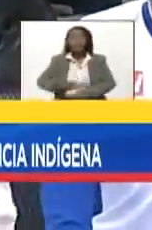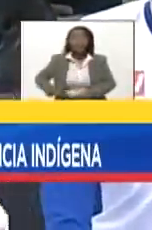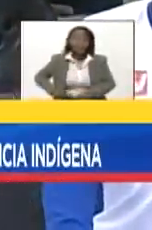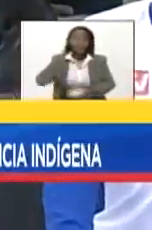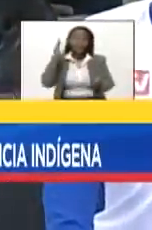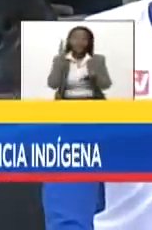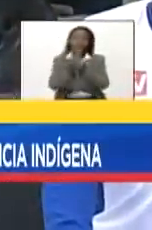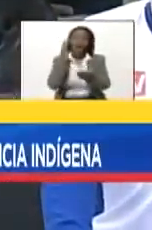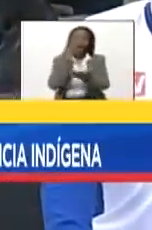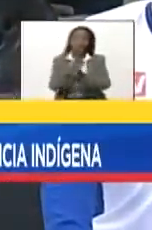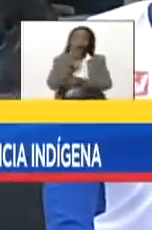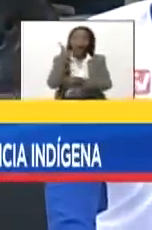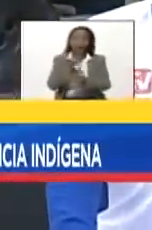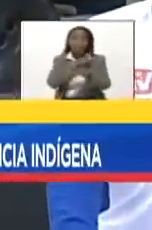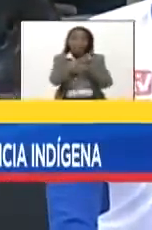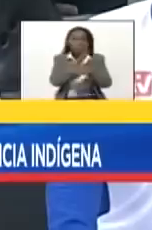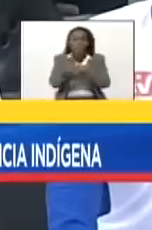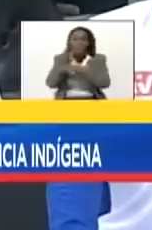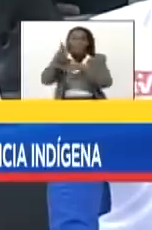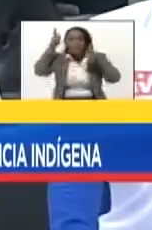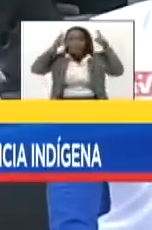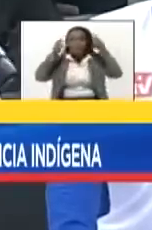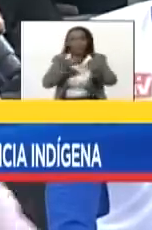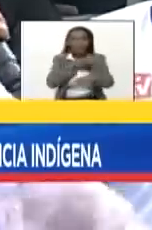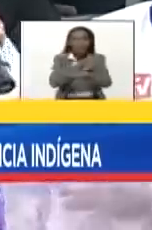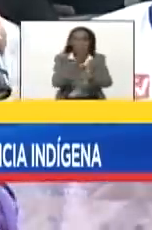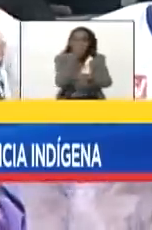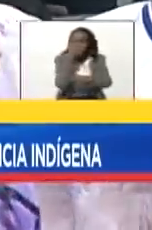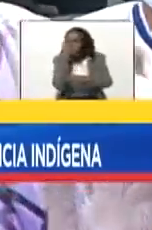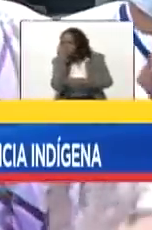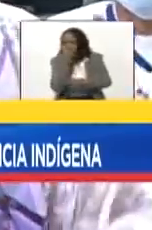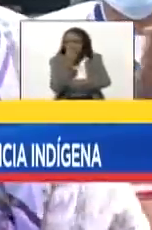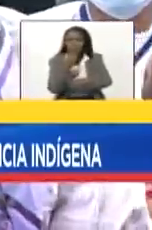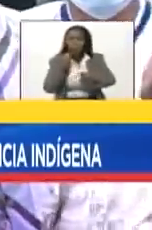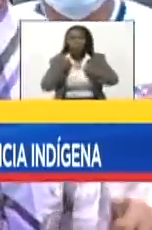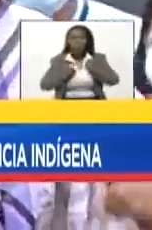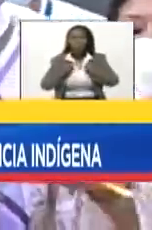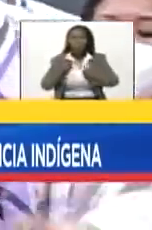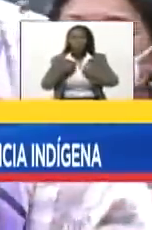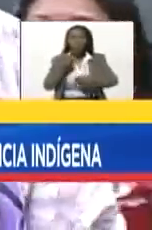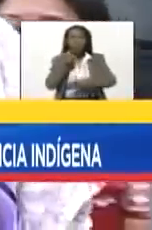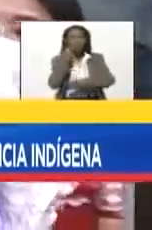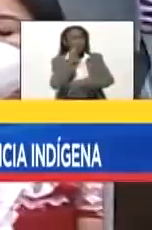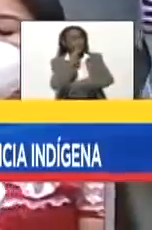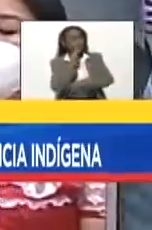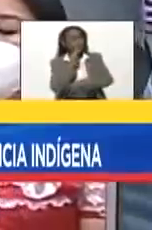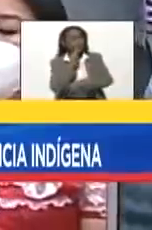que siempre estaba en todo, el presidente Chávez, preocupado,